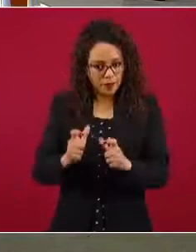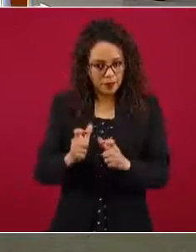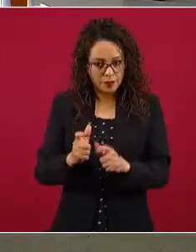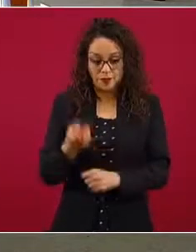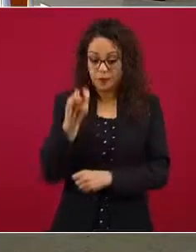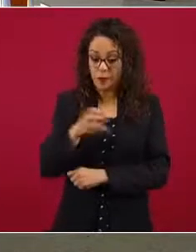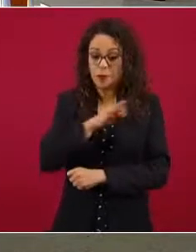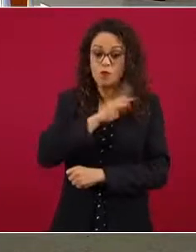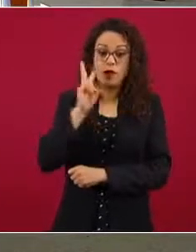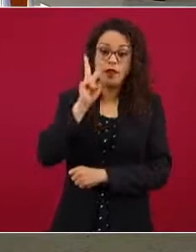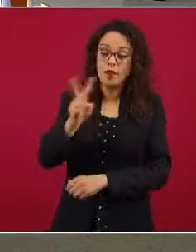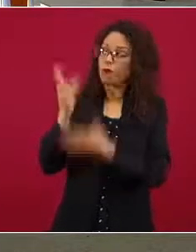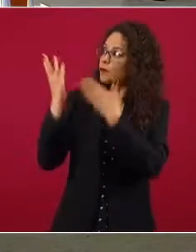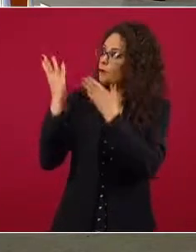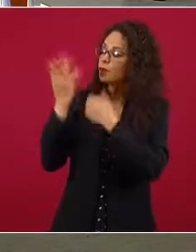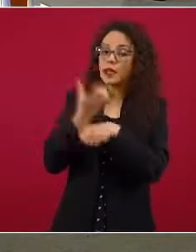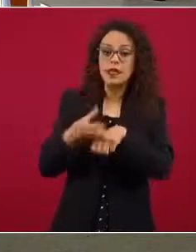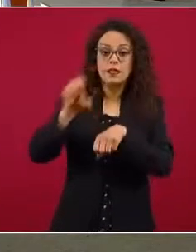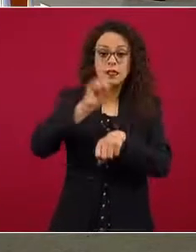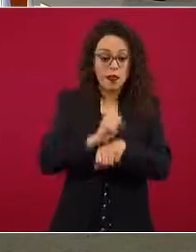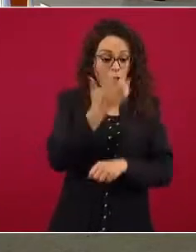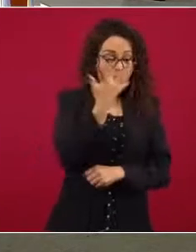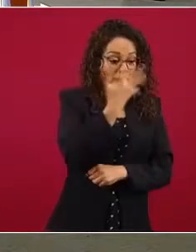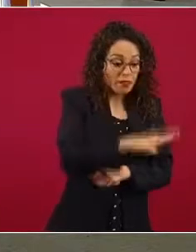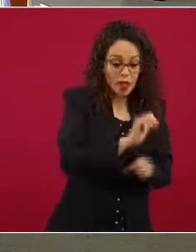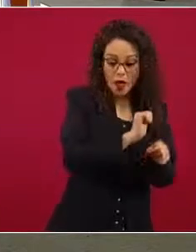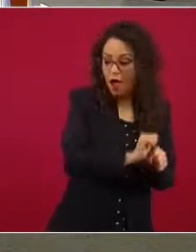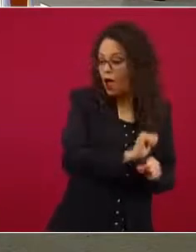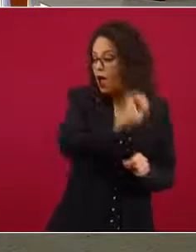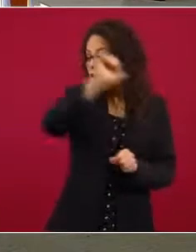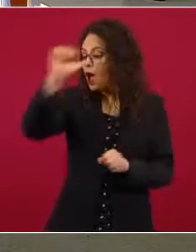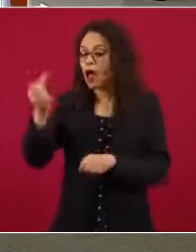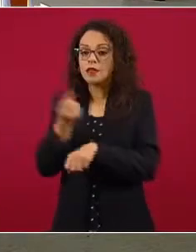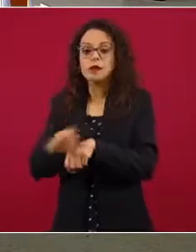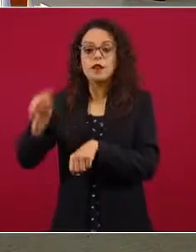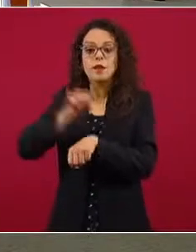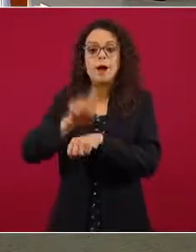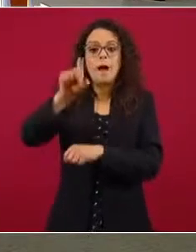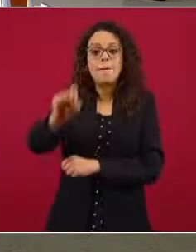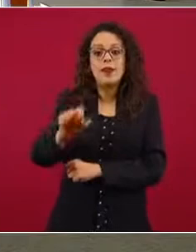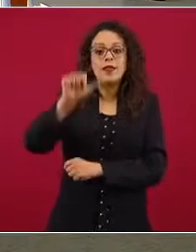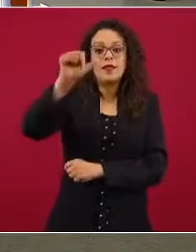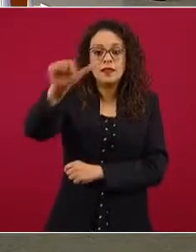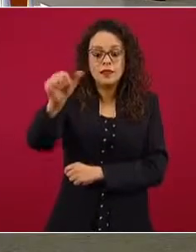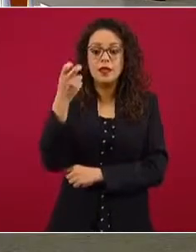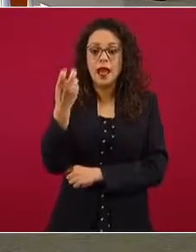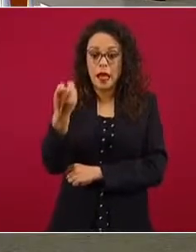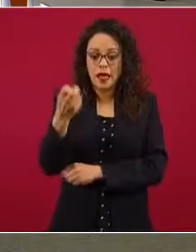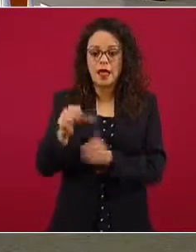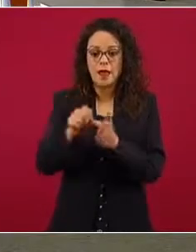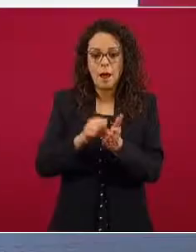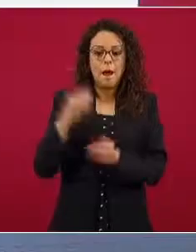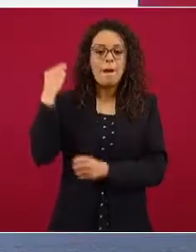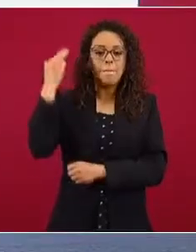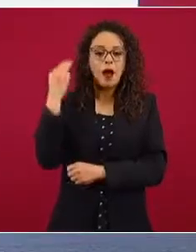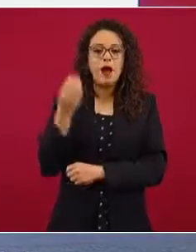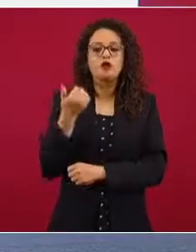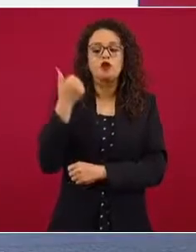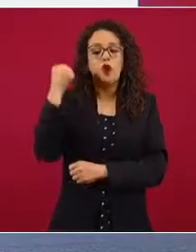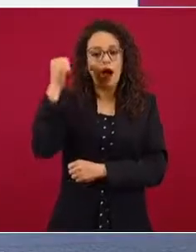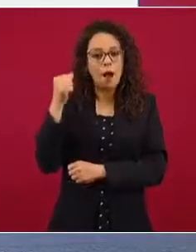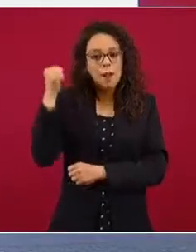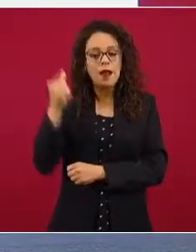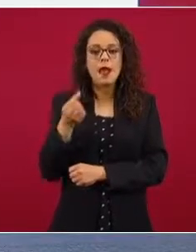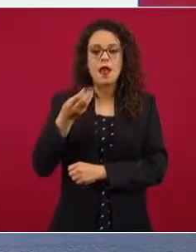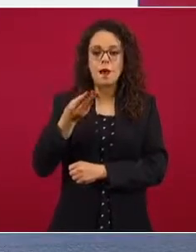10 hasta la semana 26 que aumentó la epidemia. Esto es marzo, abril, mayo, junio